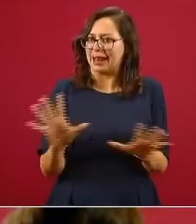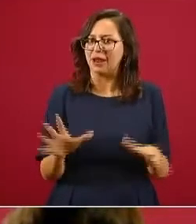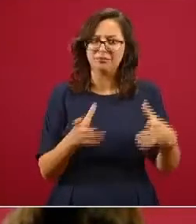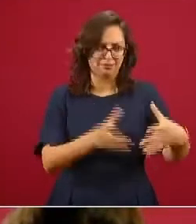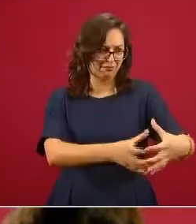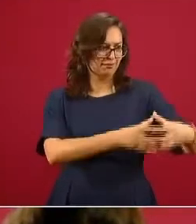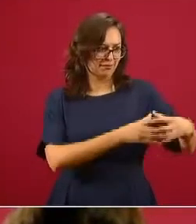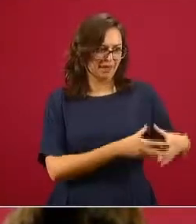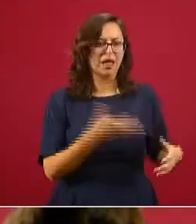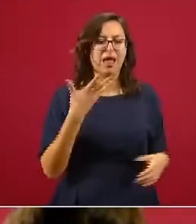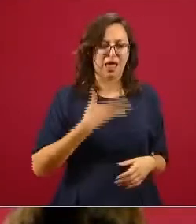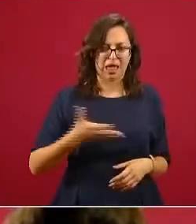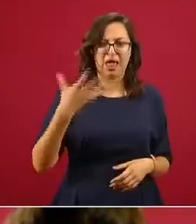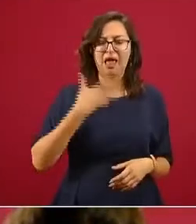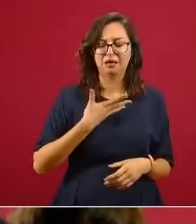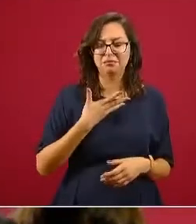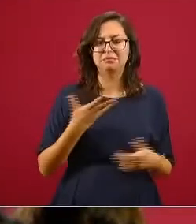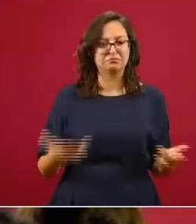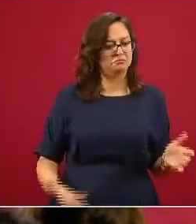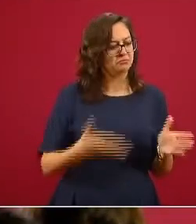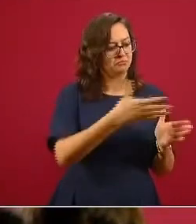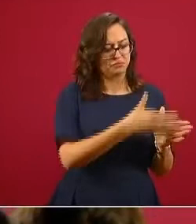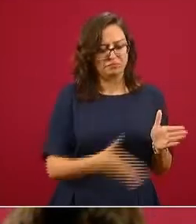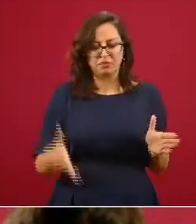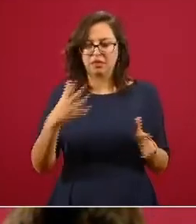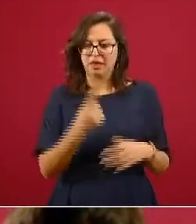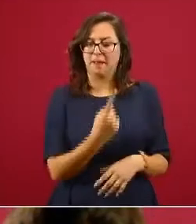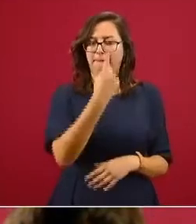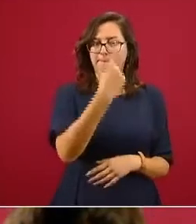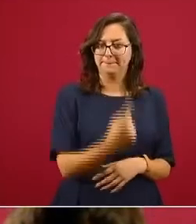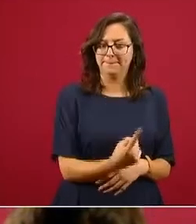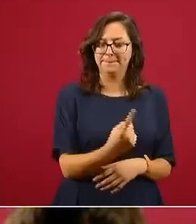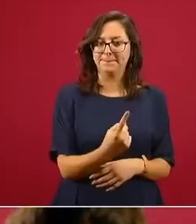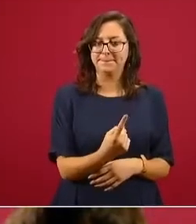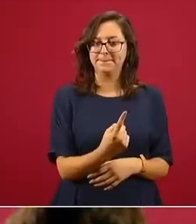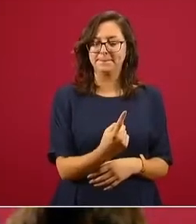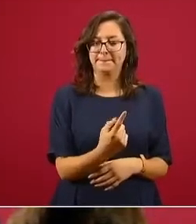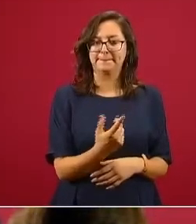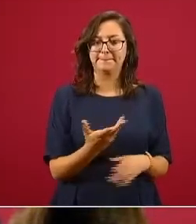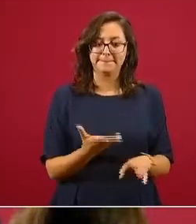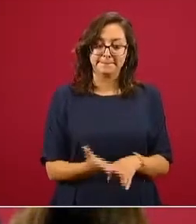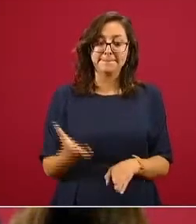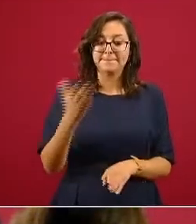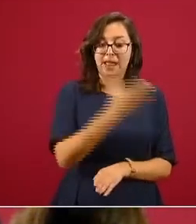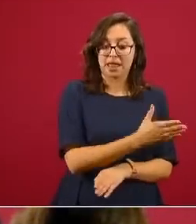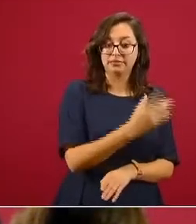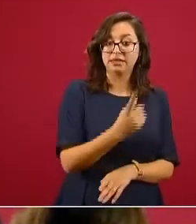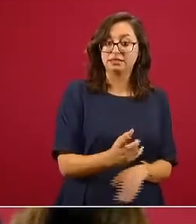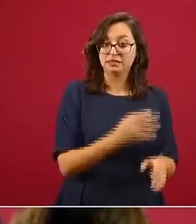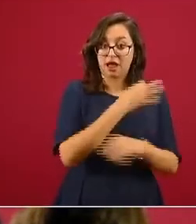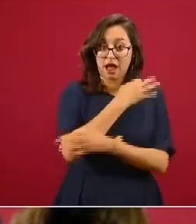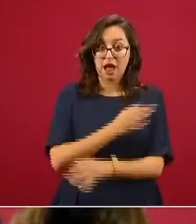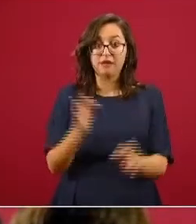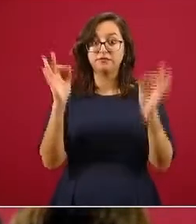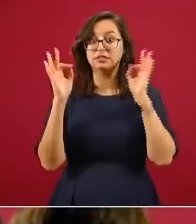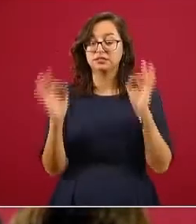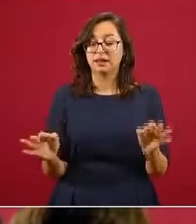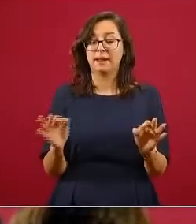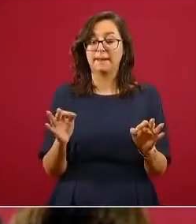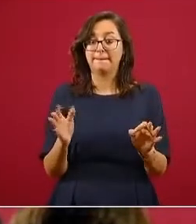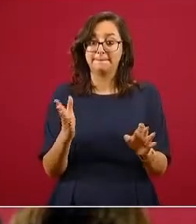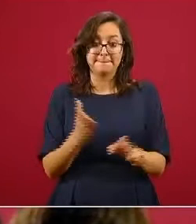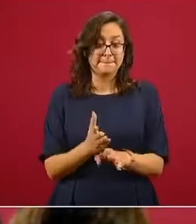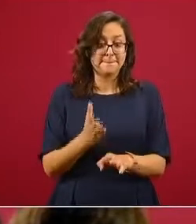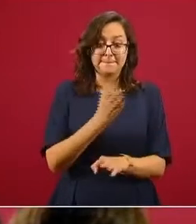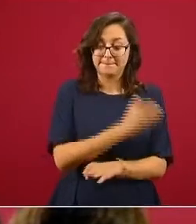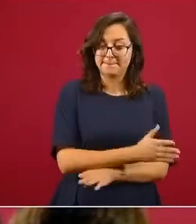muy importante. Y la hicimos durante toda la fase 1, de hecho la hicimos antes de la fase 1, digamos antes de tener el